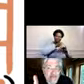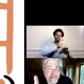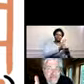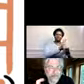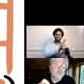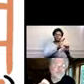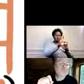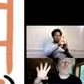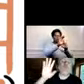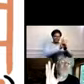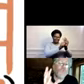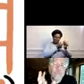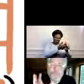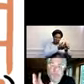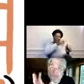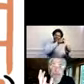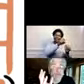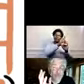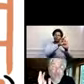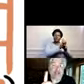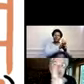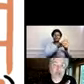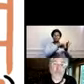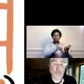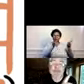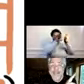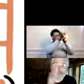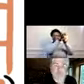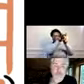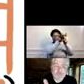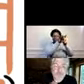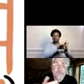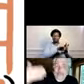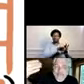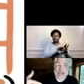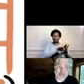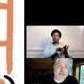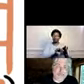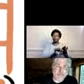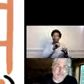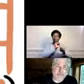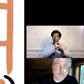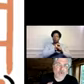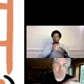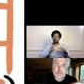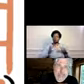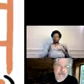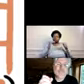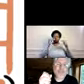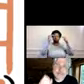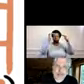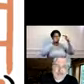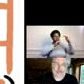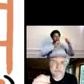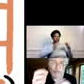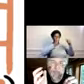de una manera sólida. Tiene que estar basada en ese nivel de competencia y código de éticas. Y eso es crear escaleras